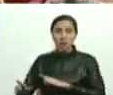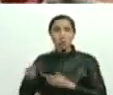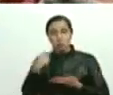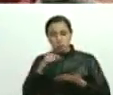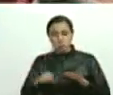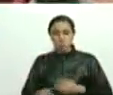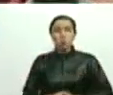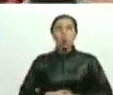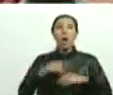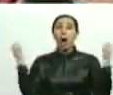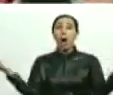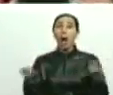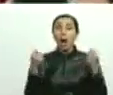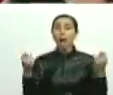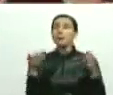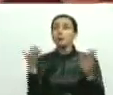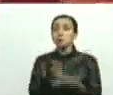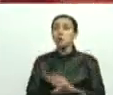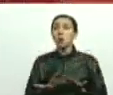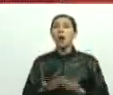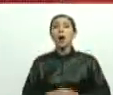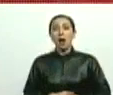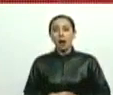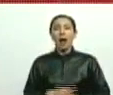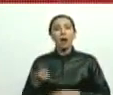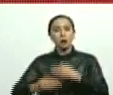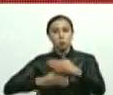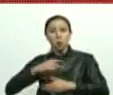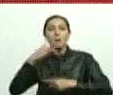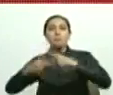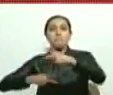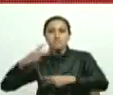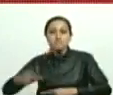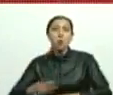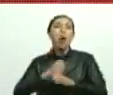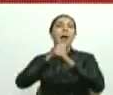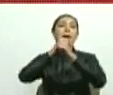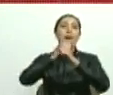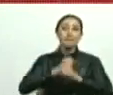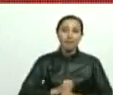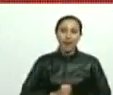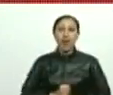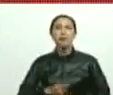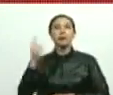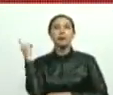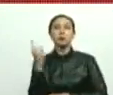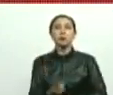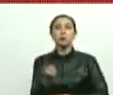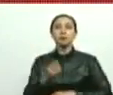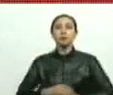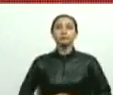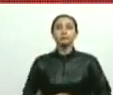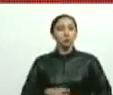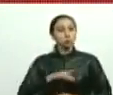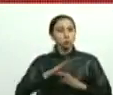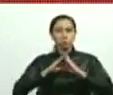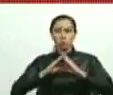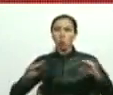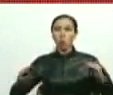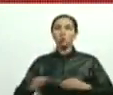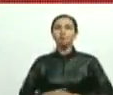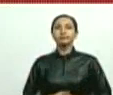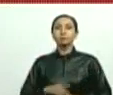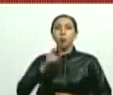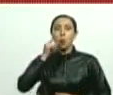campaña debe salir prontico, pronto, para cumplirlo, para que lo cumplamos todos y